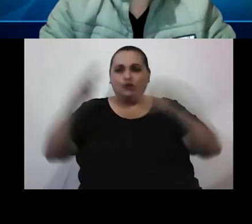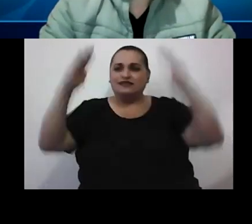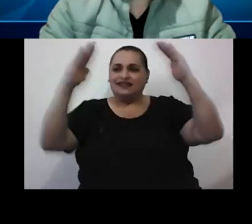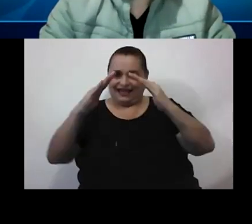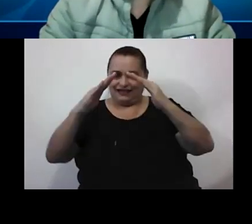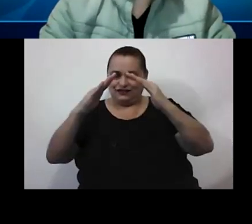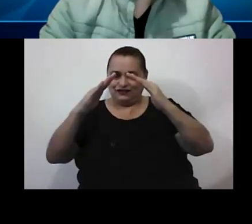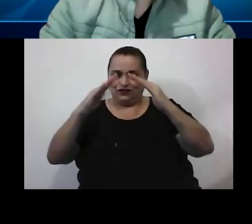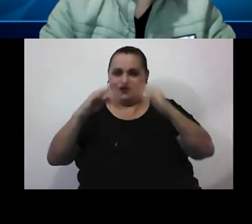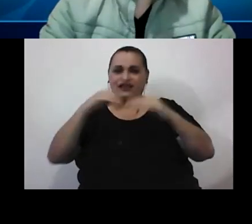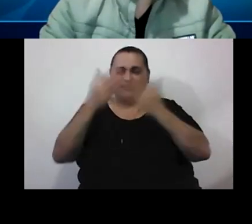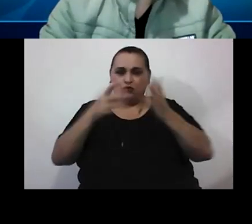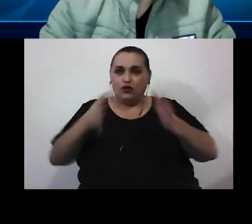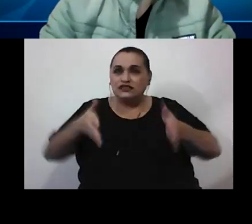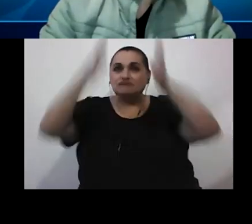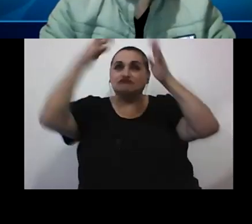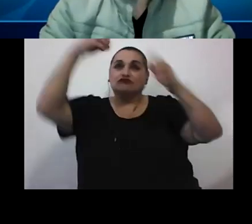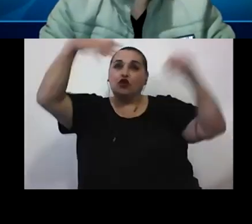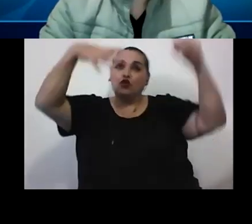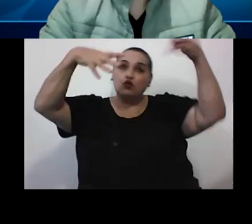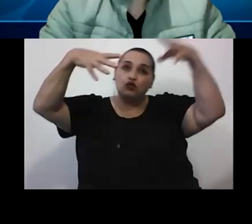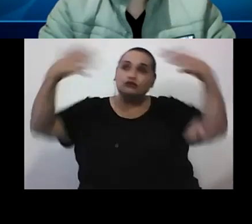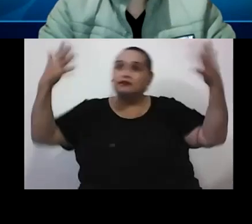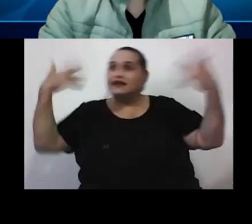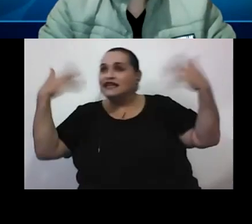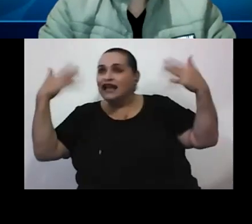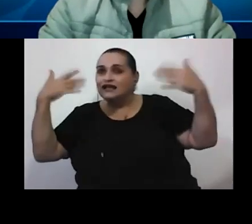la pintura, la iluminación, la ventilación, etcétera.